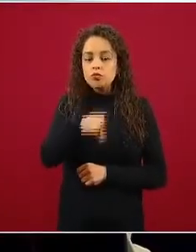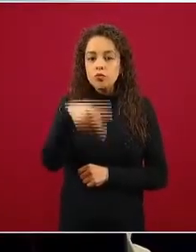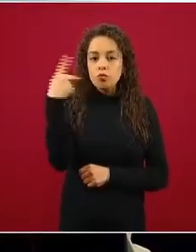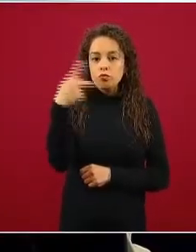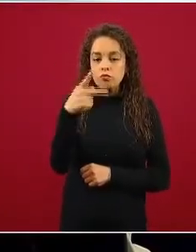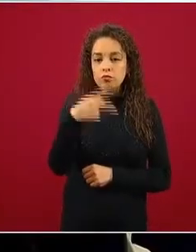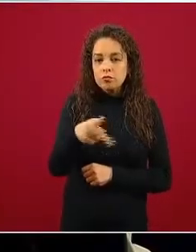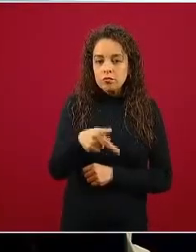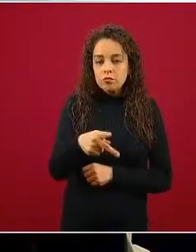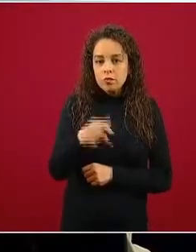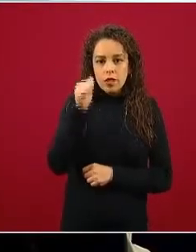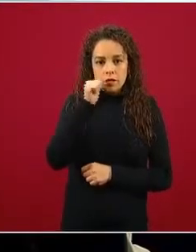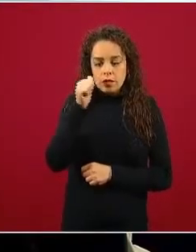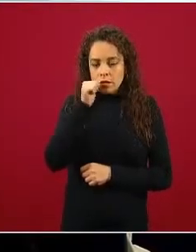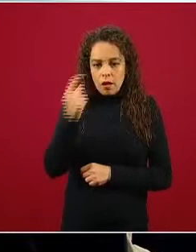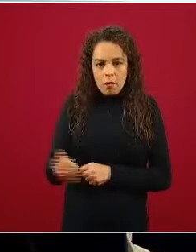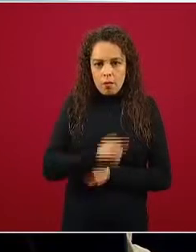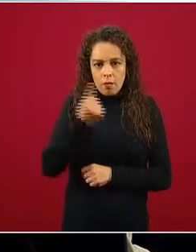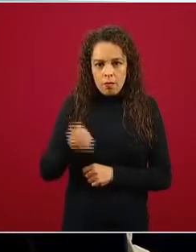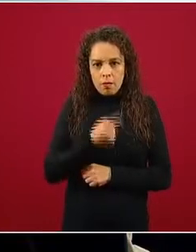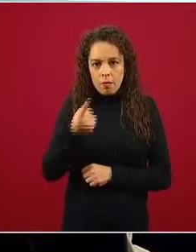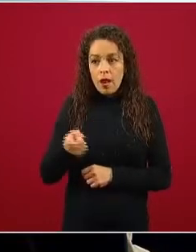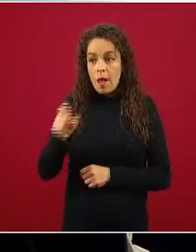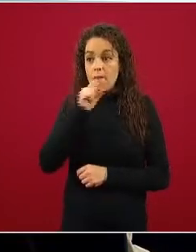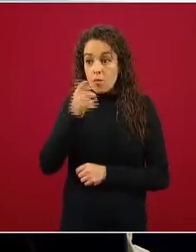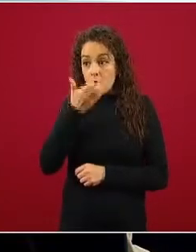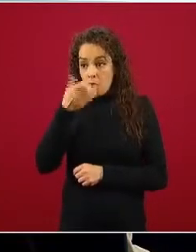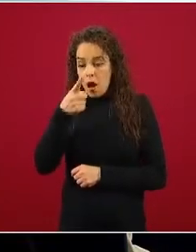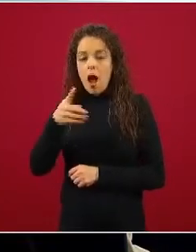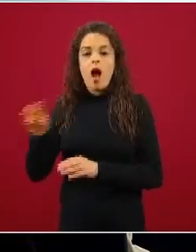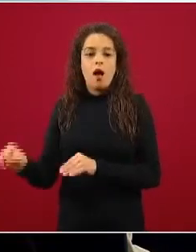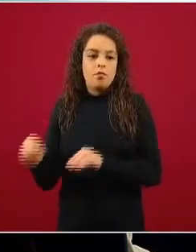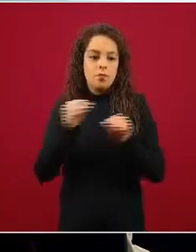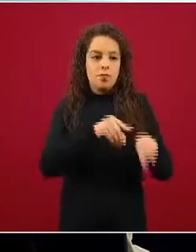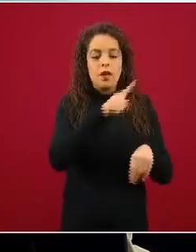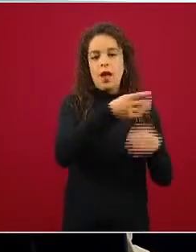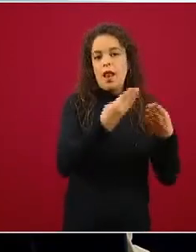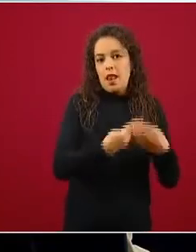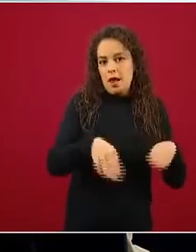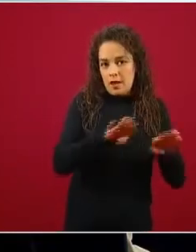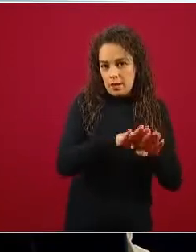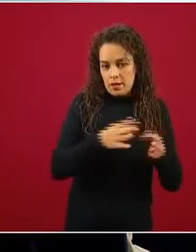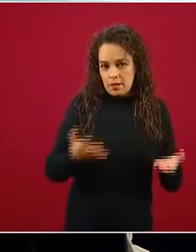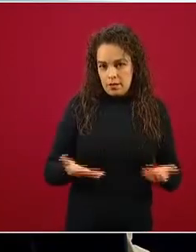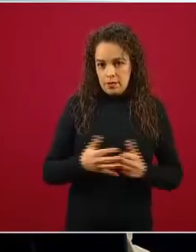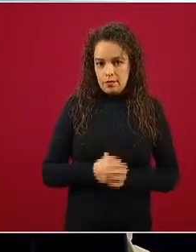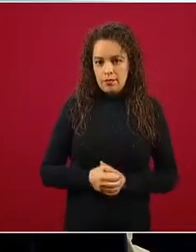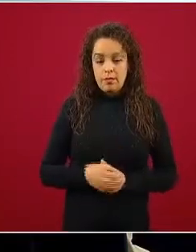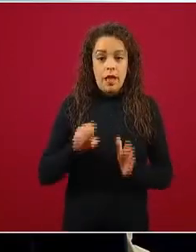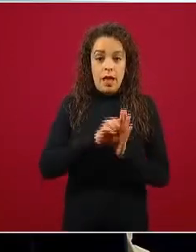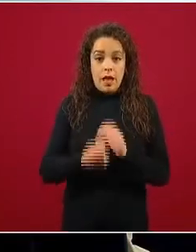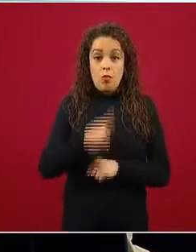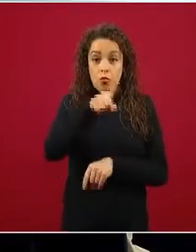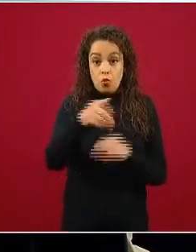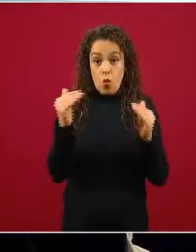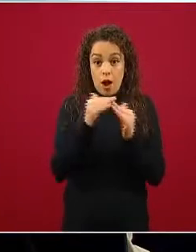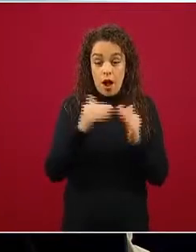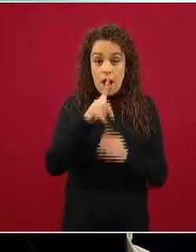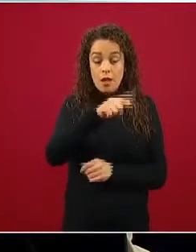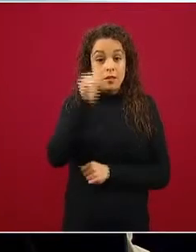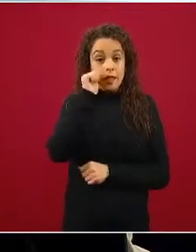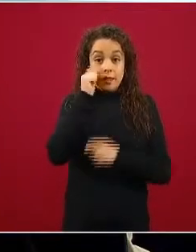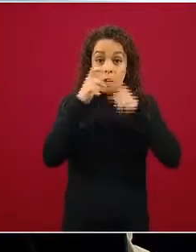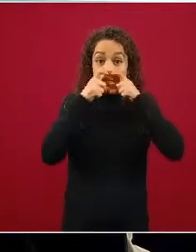llevar también a la casa. Obviamente no estamos sugiriendo que la gente traiga cubrebocas y esto todo el tiempo en sus hogares, pero sí